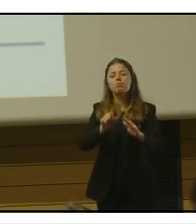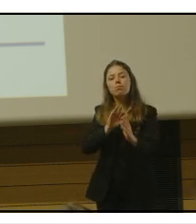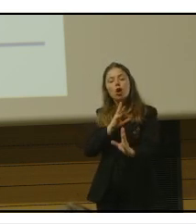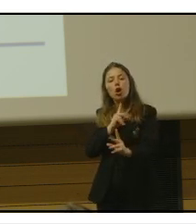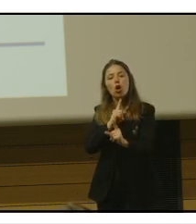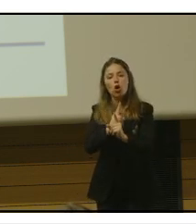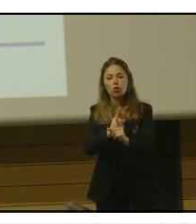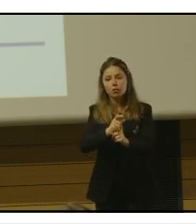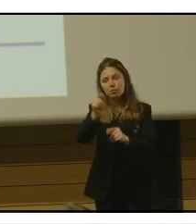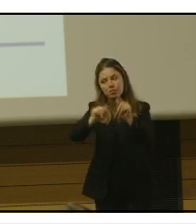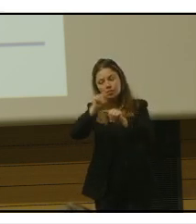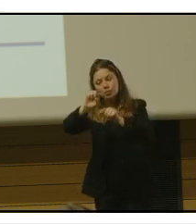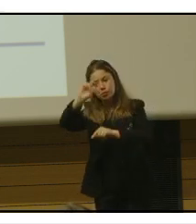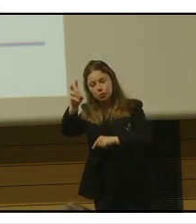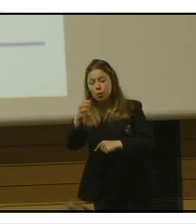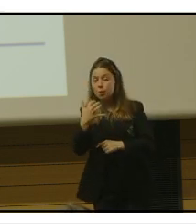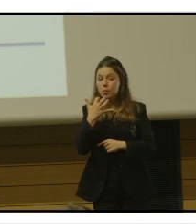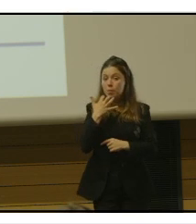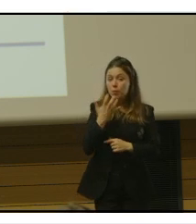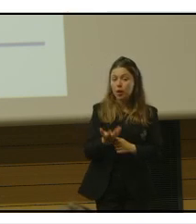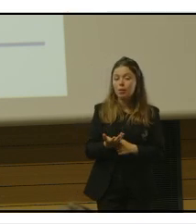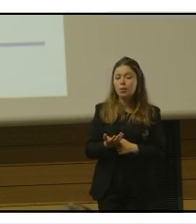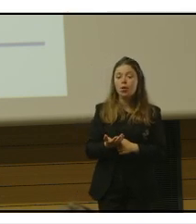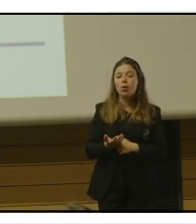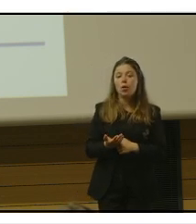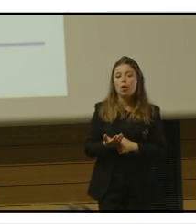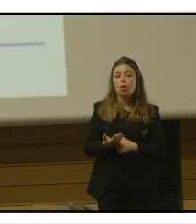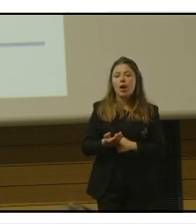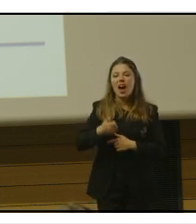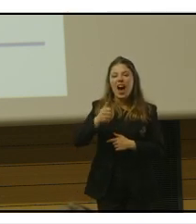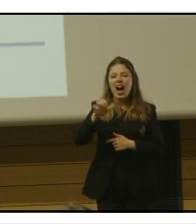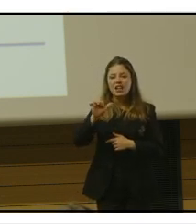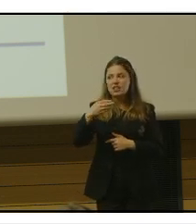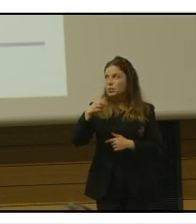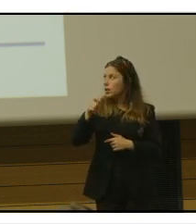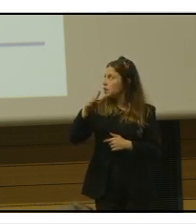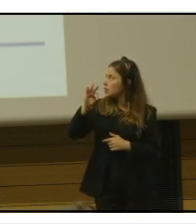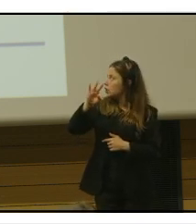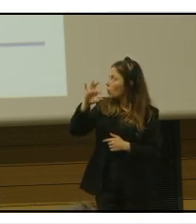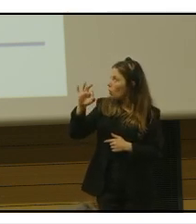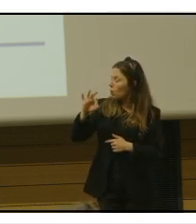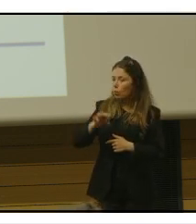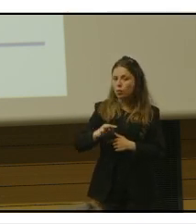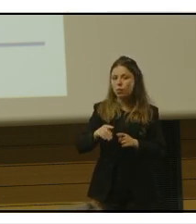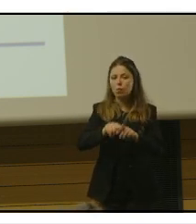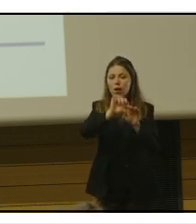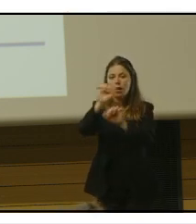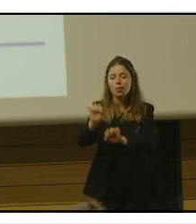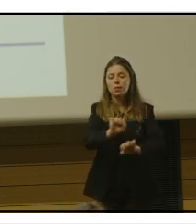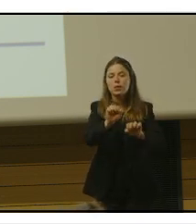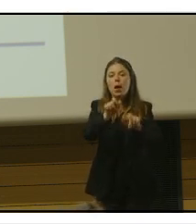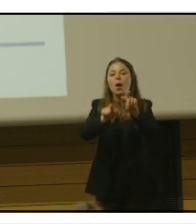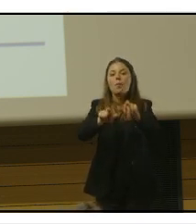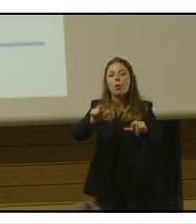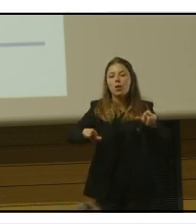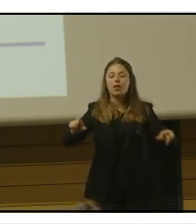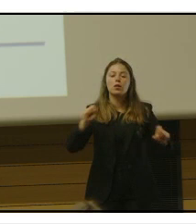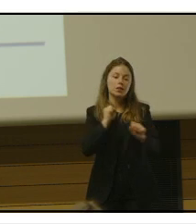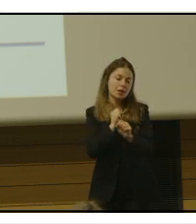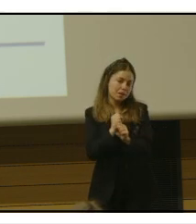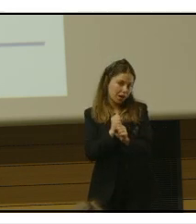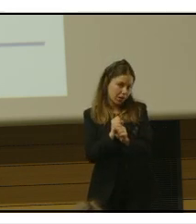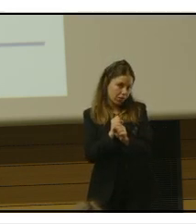otros carcinógenos ambientales, como puede ser pues, el asbesto, y cómo se trabajó frente a la protección de la población